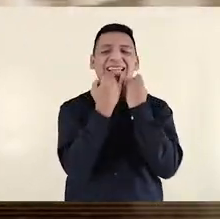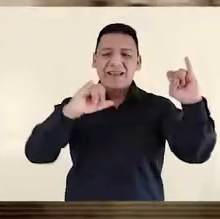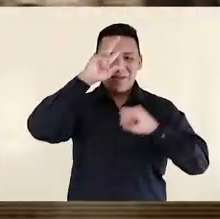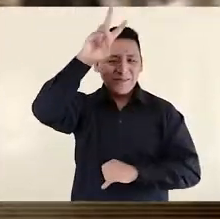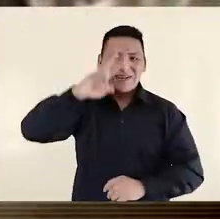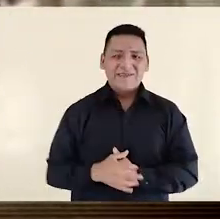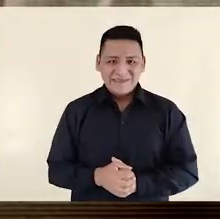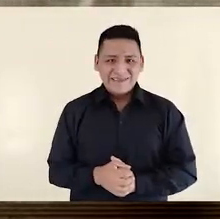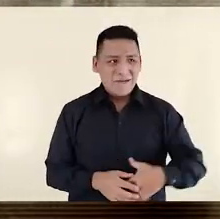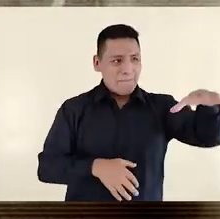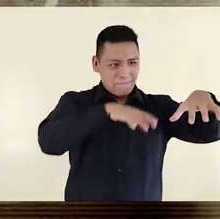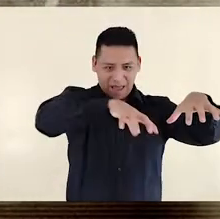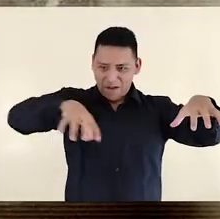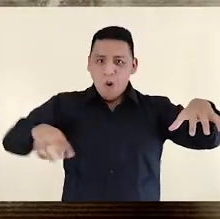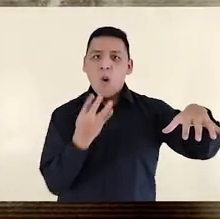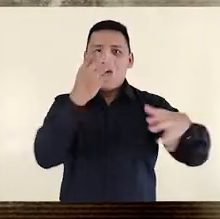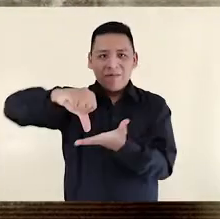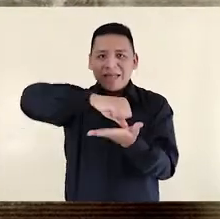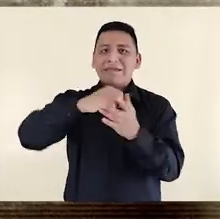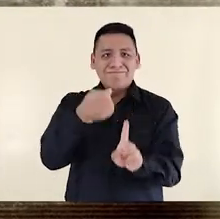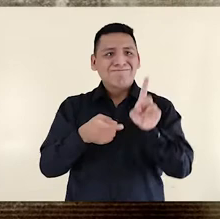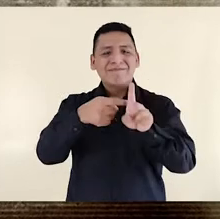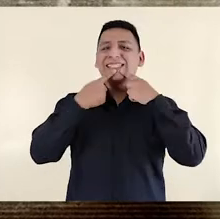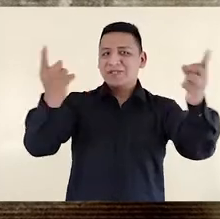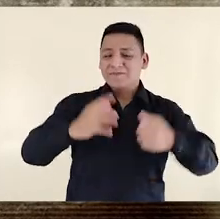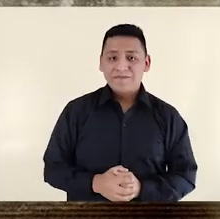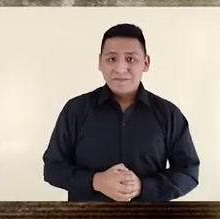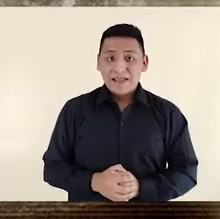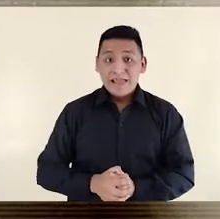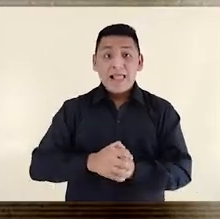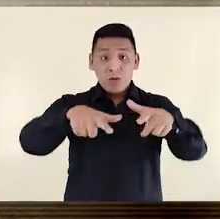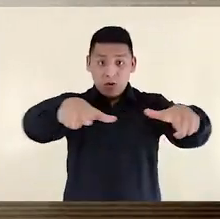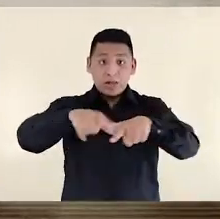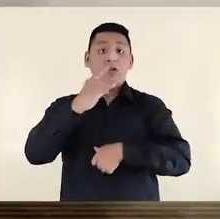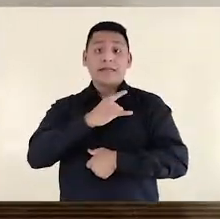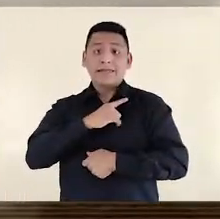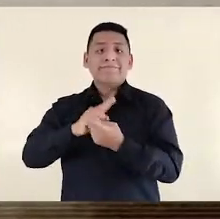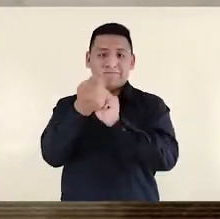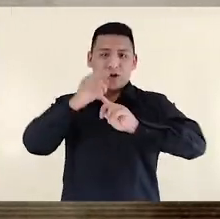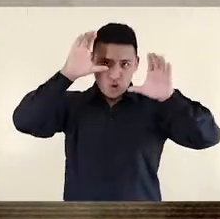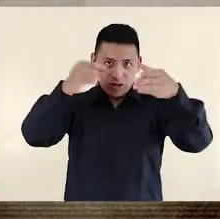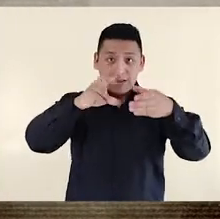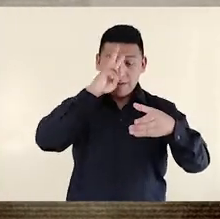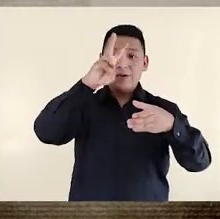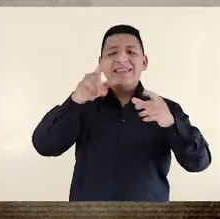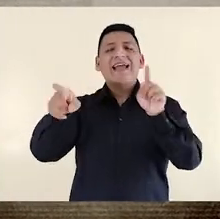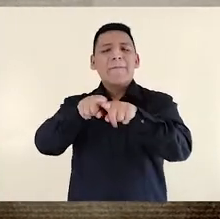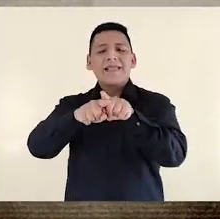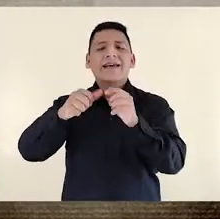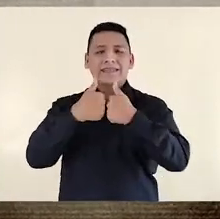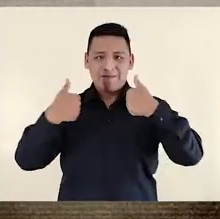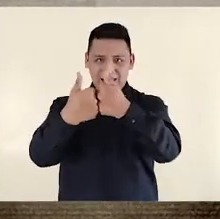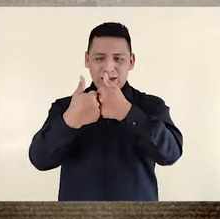en esta plaza la independencia del Perú, una de las cuatro plazas en las que lo hizo. El local de la universidad sirvió para la instalación del